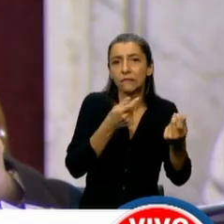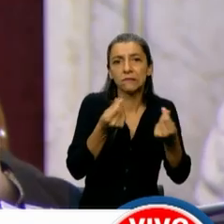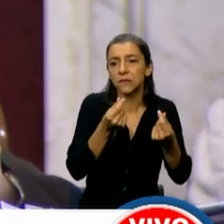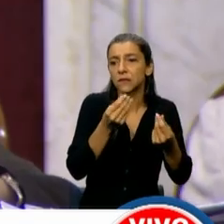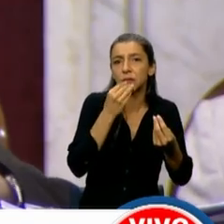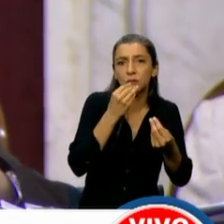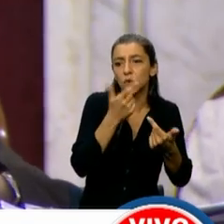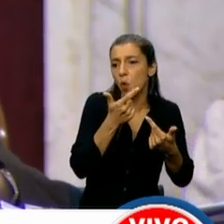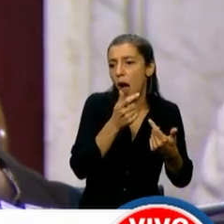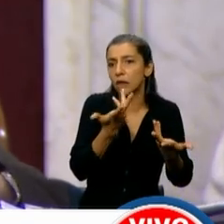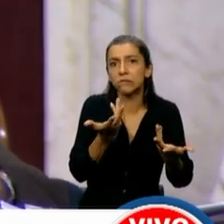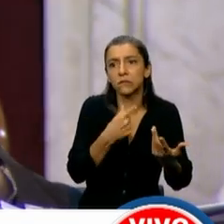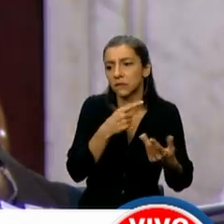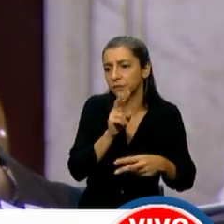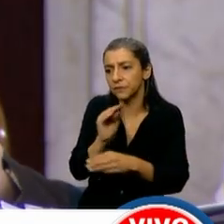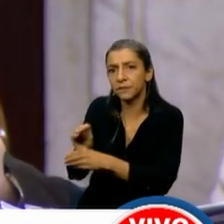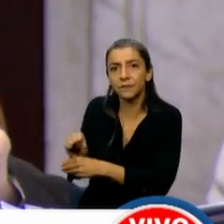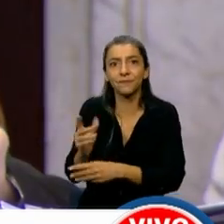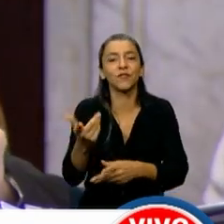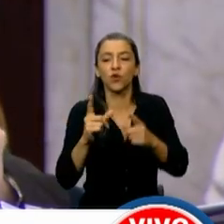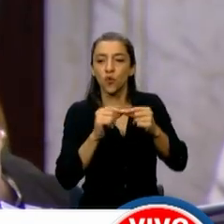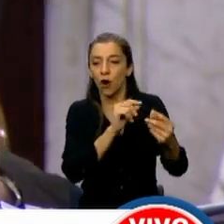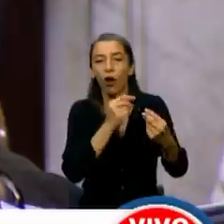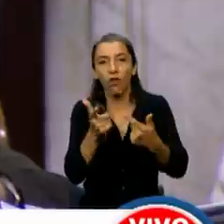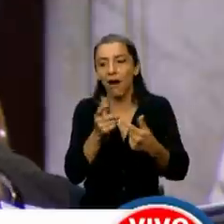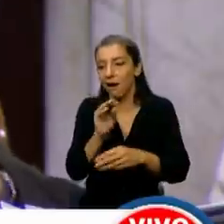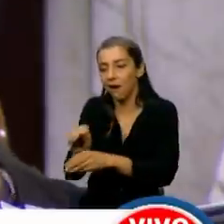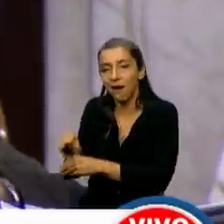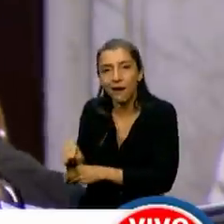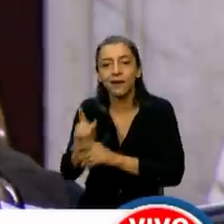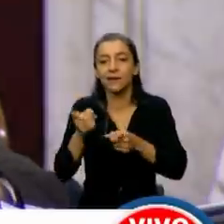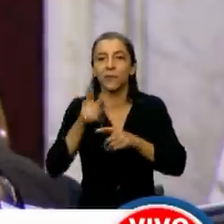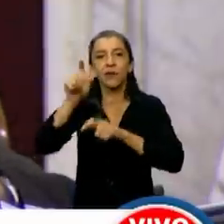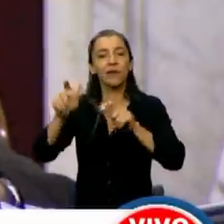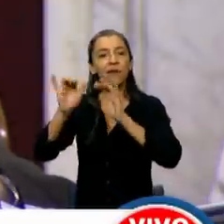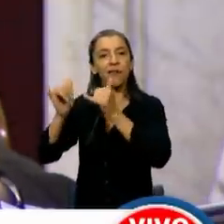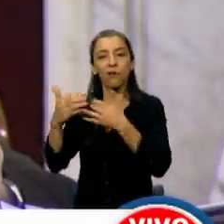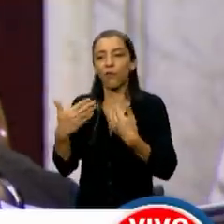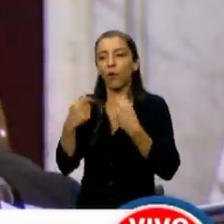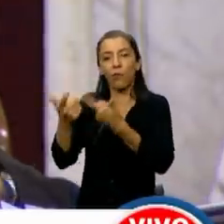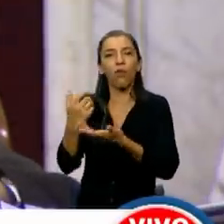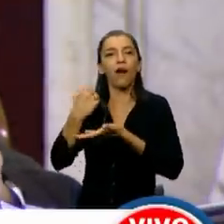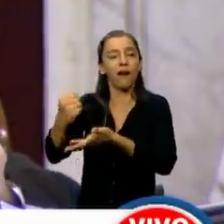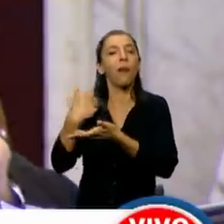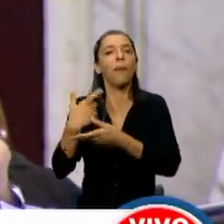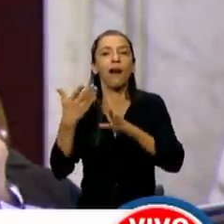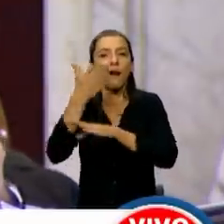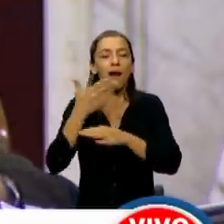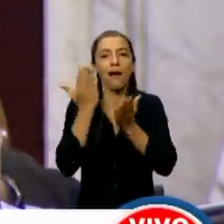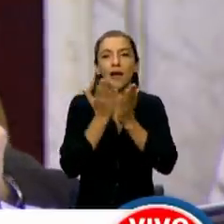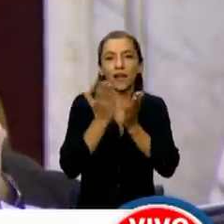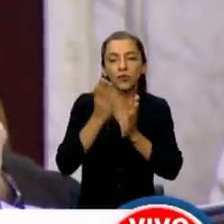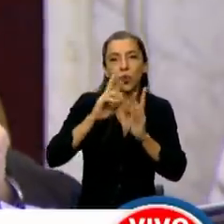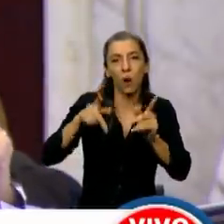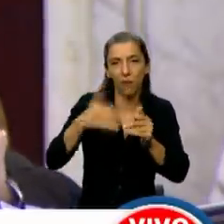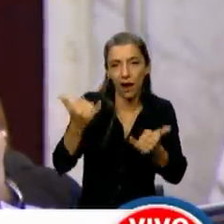que vuelven a las escuelas porque se amplían las becas progresar y aún política recuperación de los programas de empleo en un 45 por